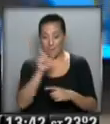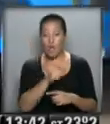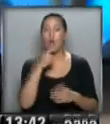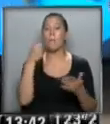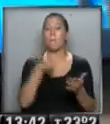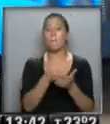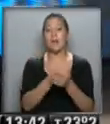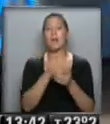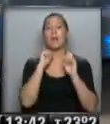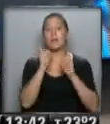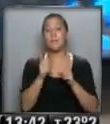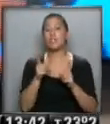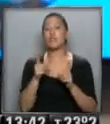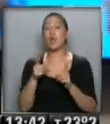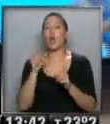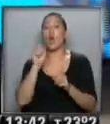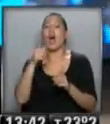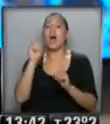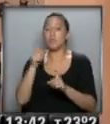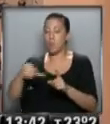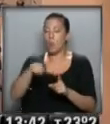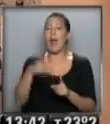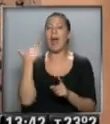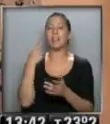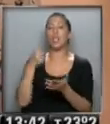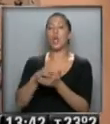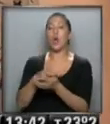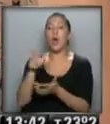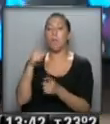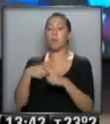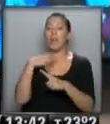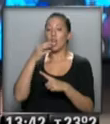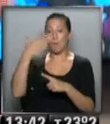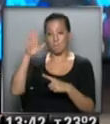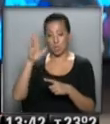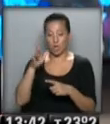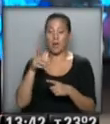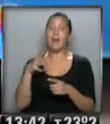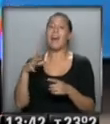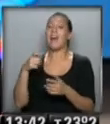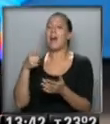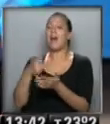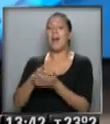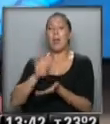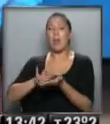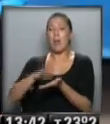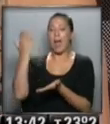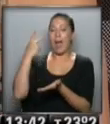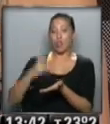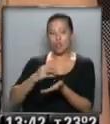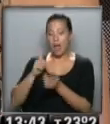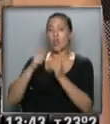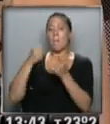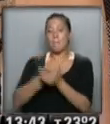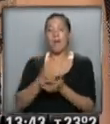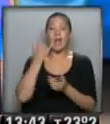va a cobrar en la misma boca de pago que cobraba por su hijo mayor. ¿Diego, y en un solo pago va a cobrar ese retroactivo? Va a cobrar ese retroactivo y después todos los meses el valor de la Asignación Universal. Es lo que marca